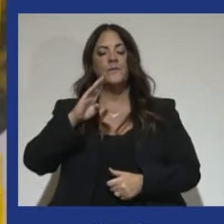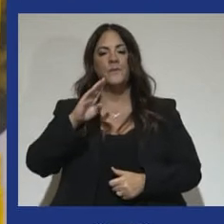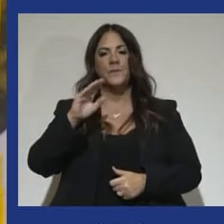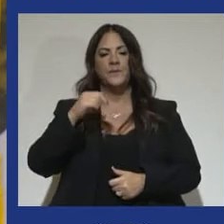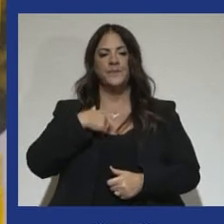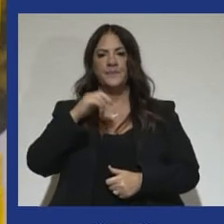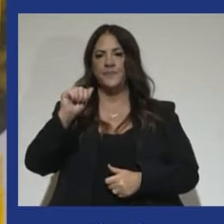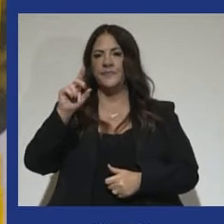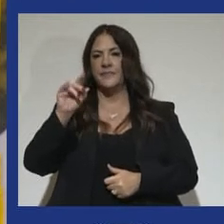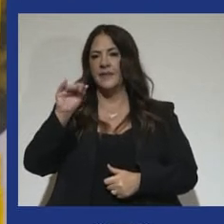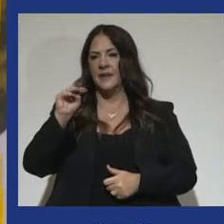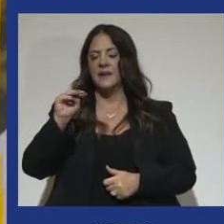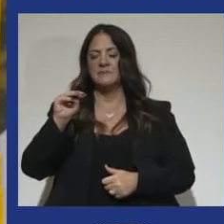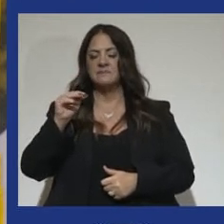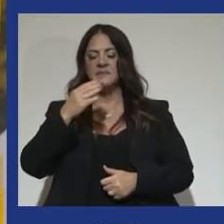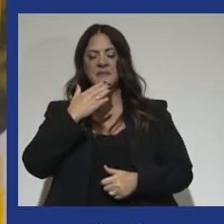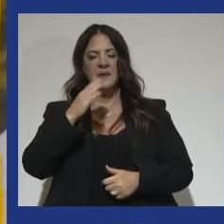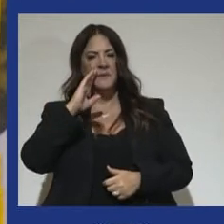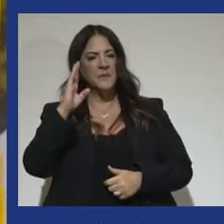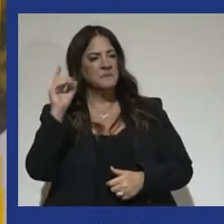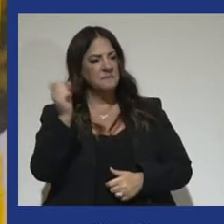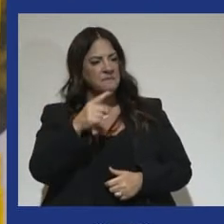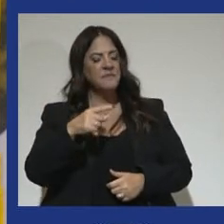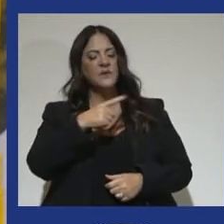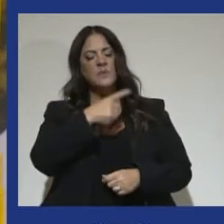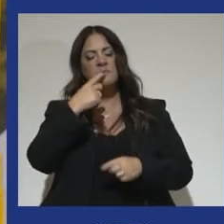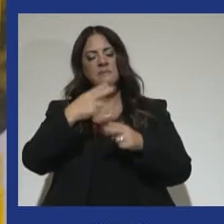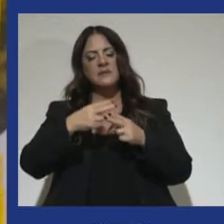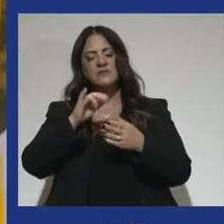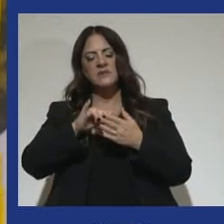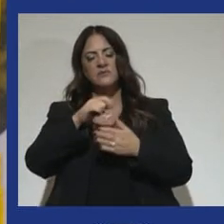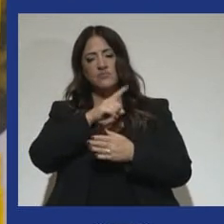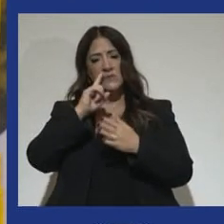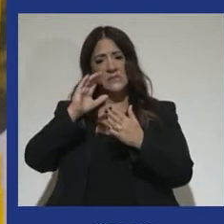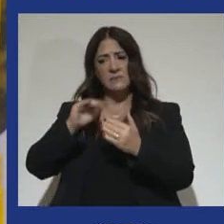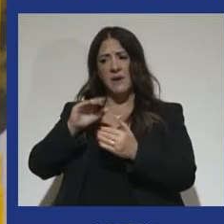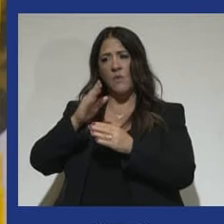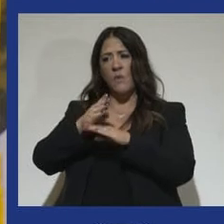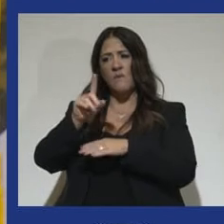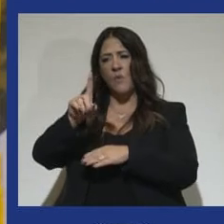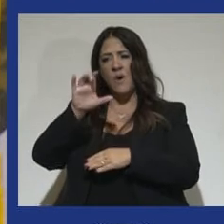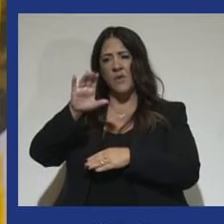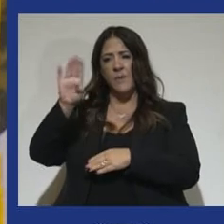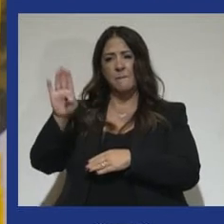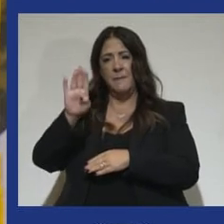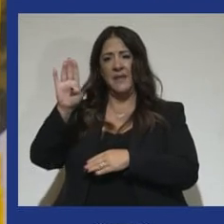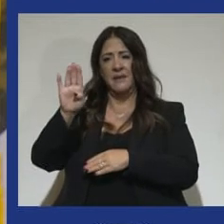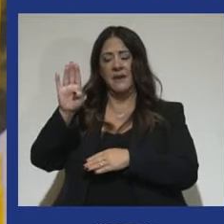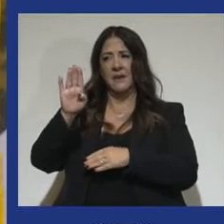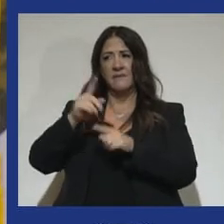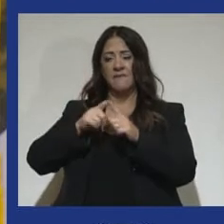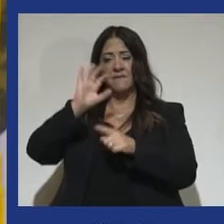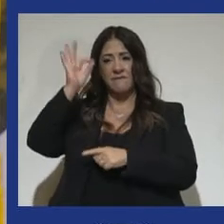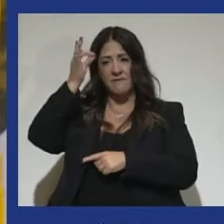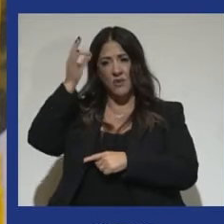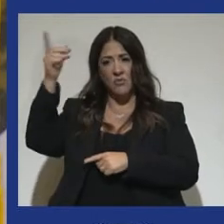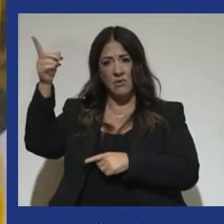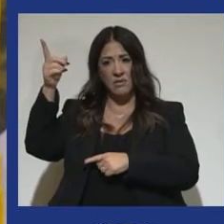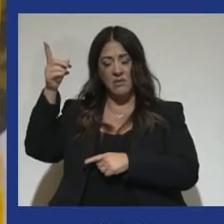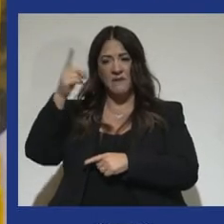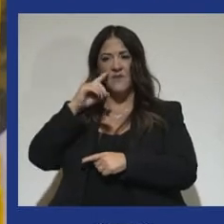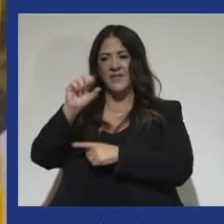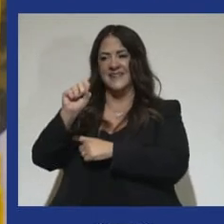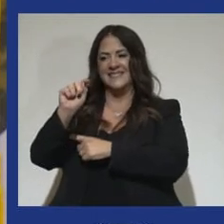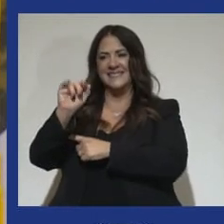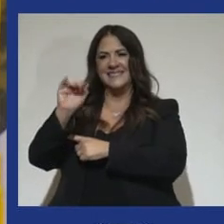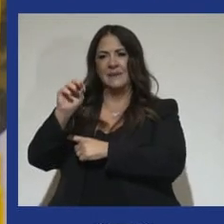soy adam de nuevo gracias hola usted dijo que esperaban ciento cien millones del